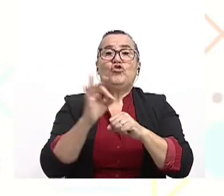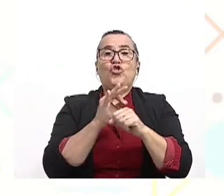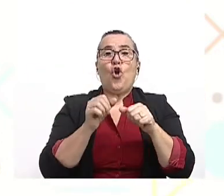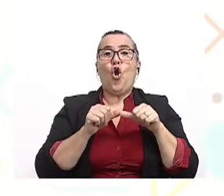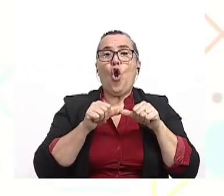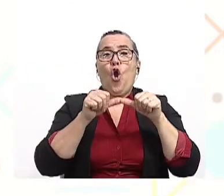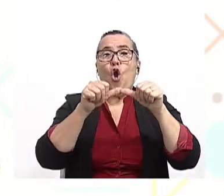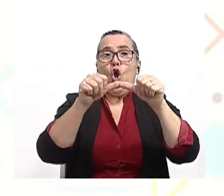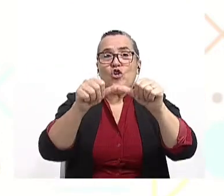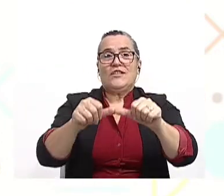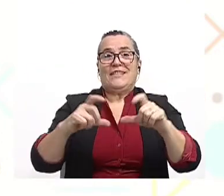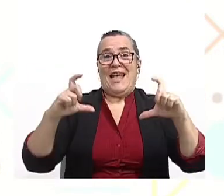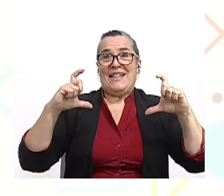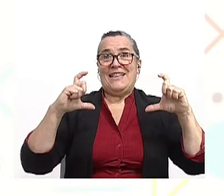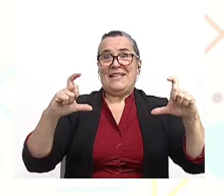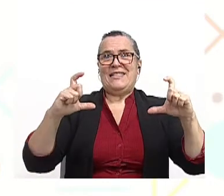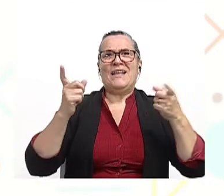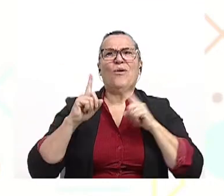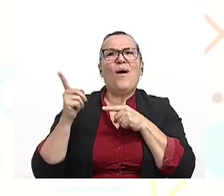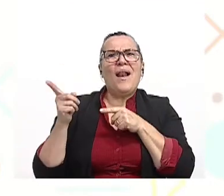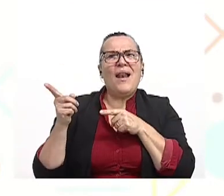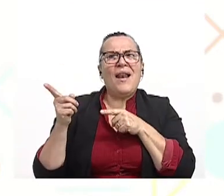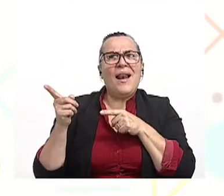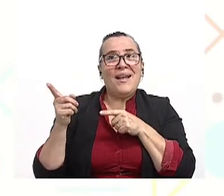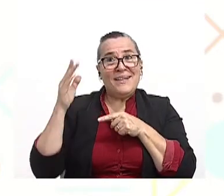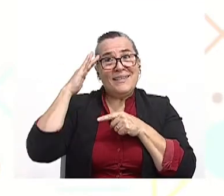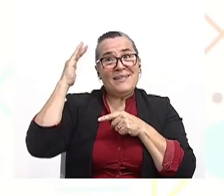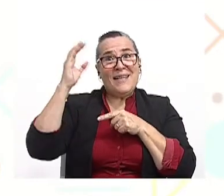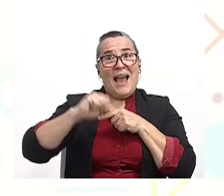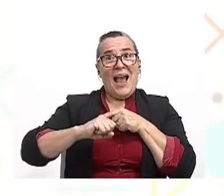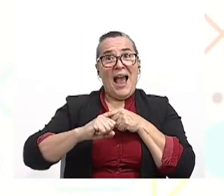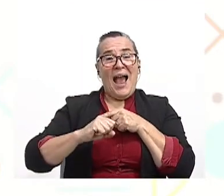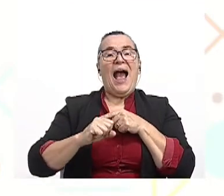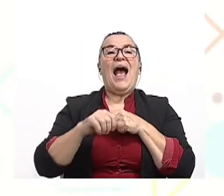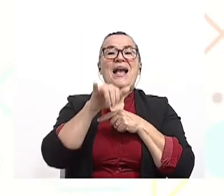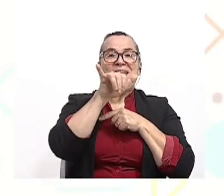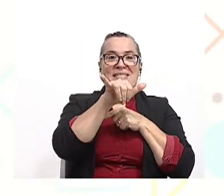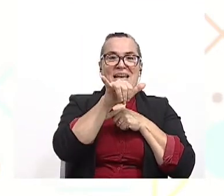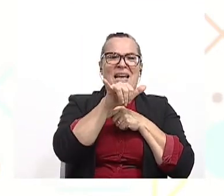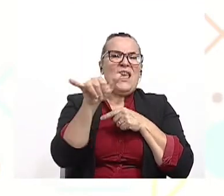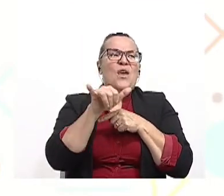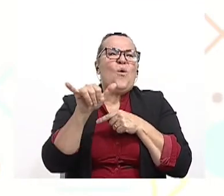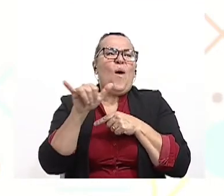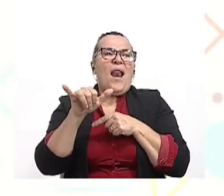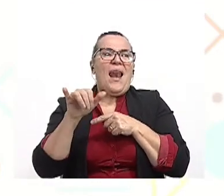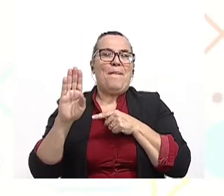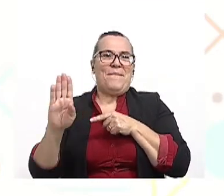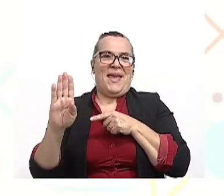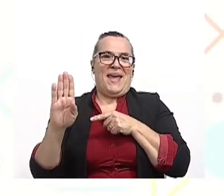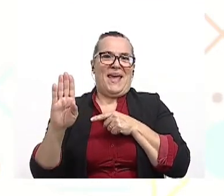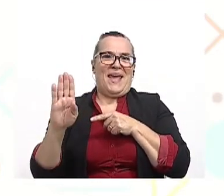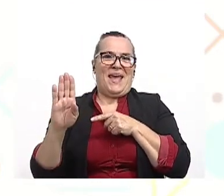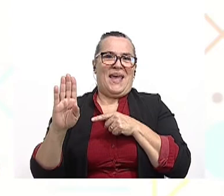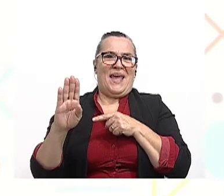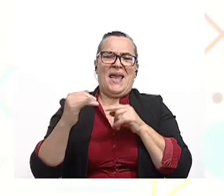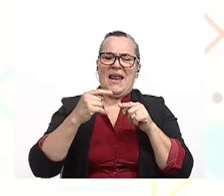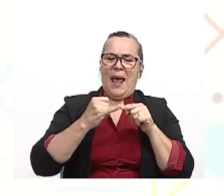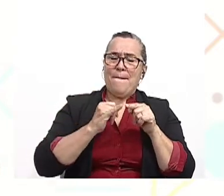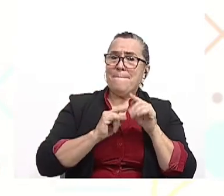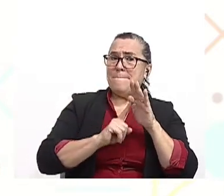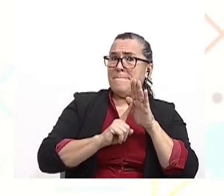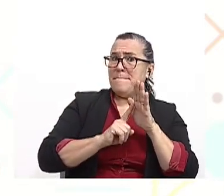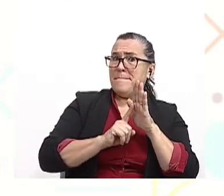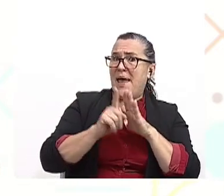constante? ¿Cuál es? ¿Ya lo deducieron? Y igual al valor de ¿quién? De b. ¿Y cómo es la pendiente?